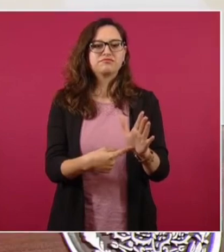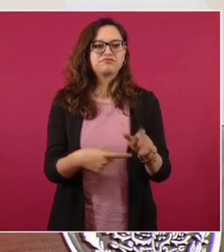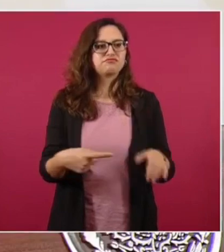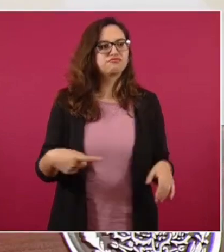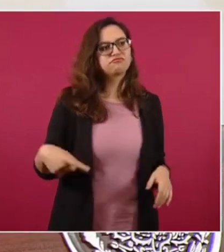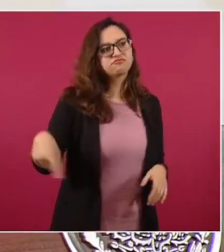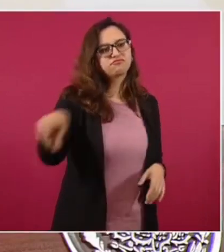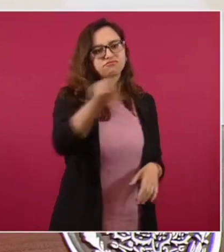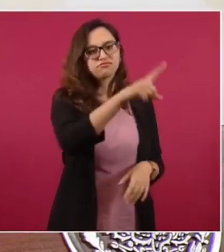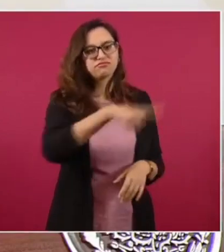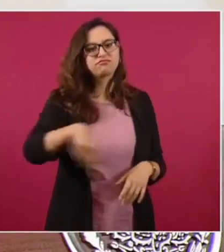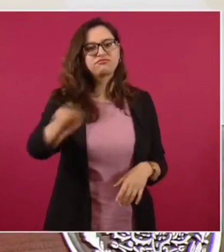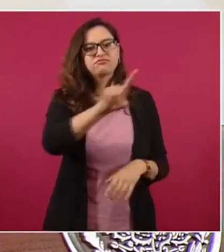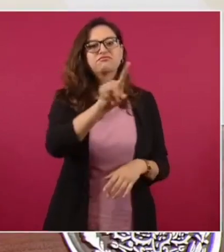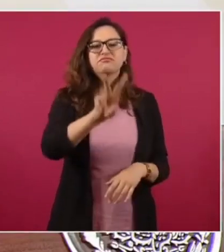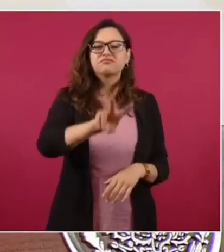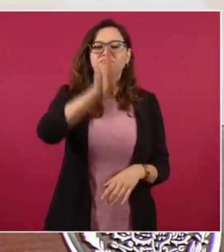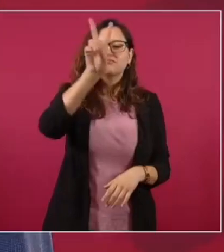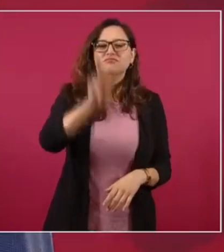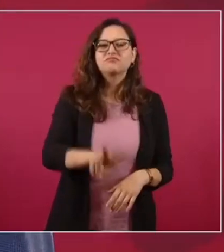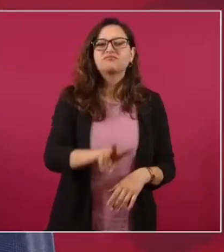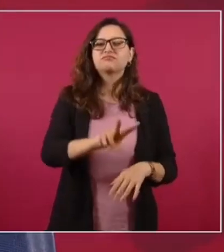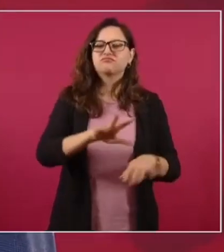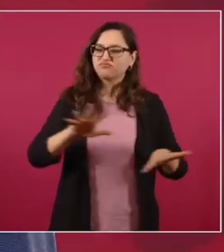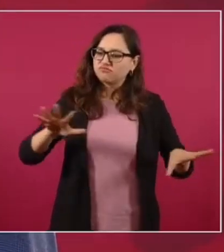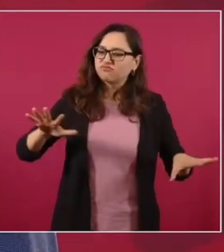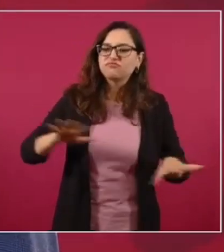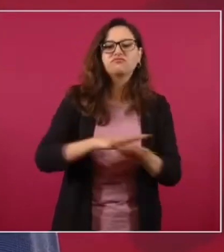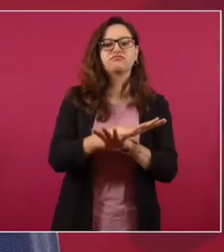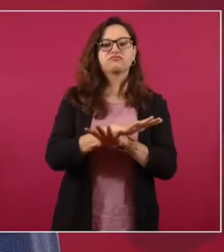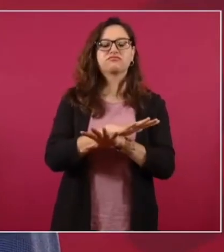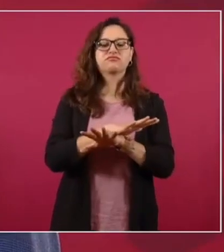auténticamente deseos de un cambio,